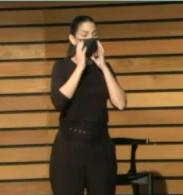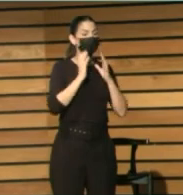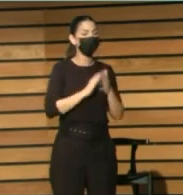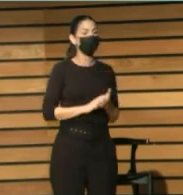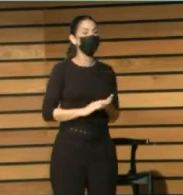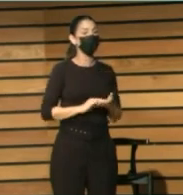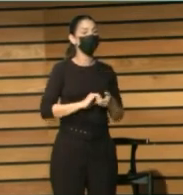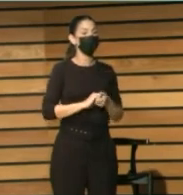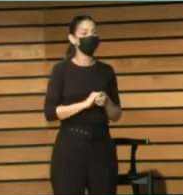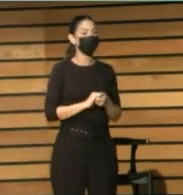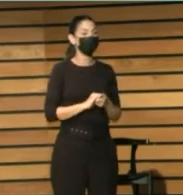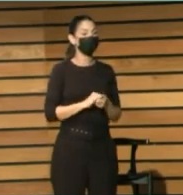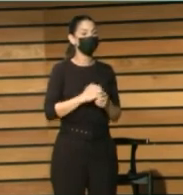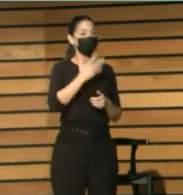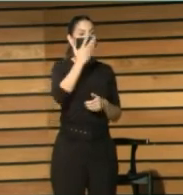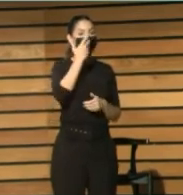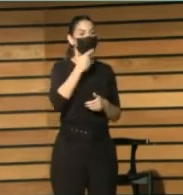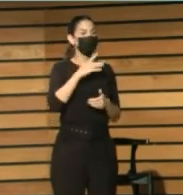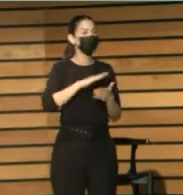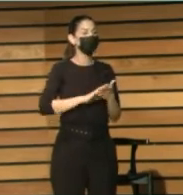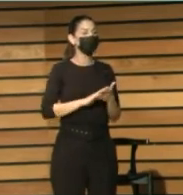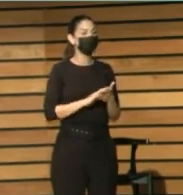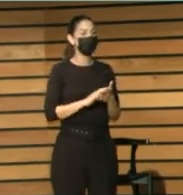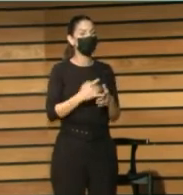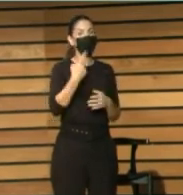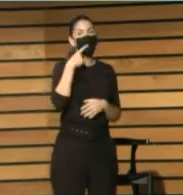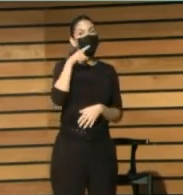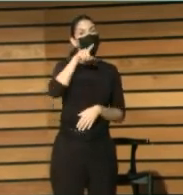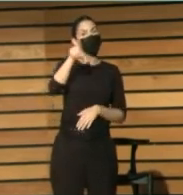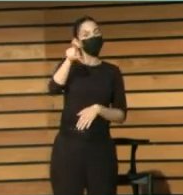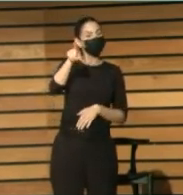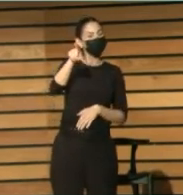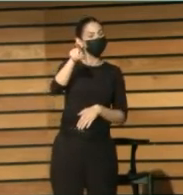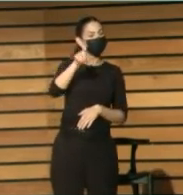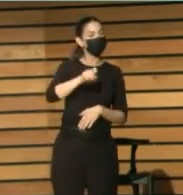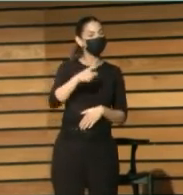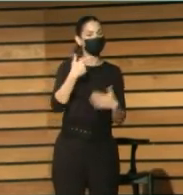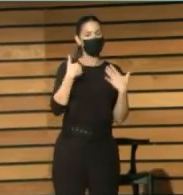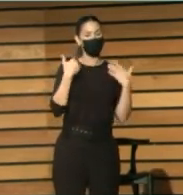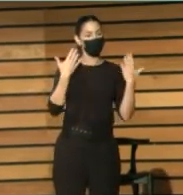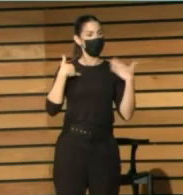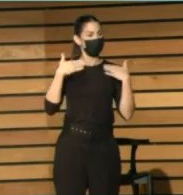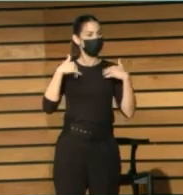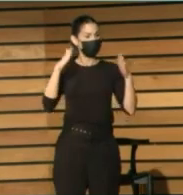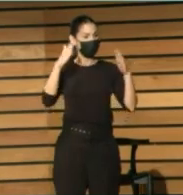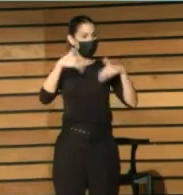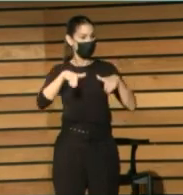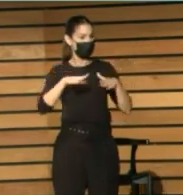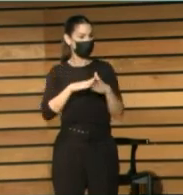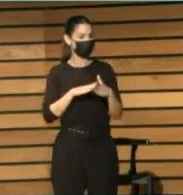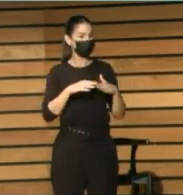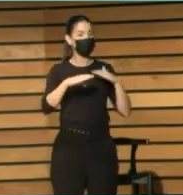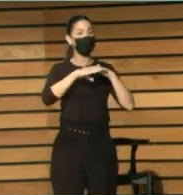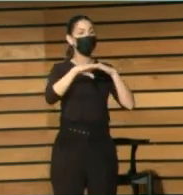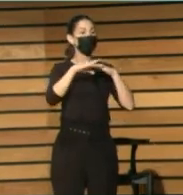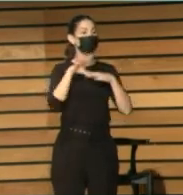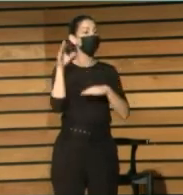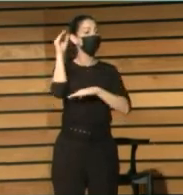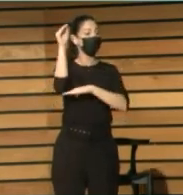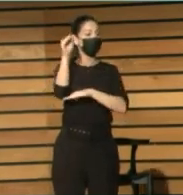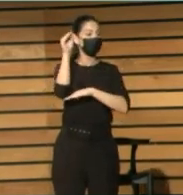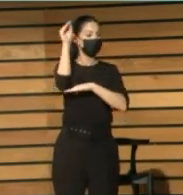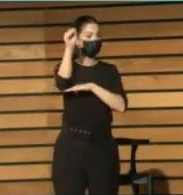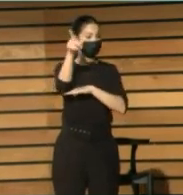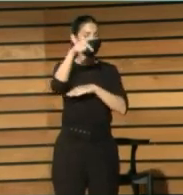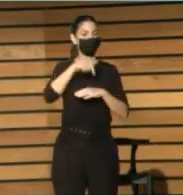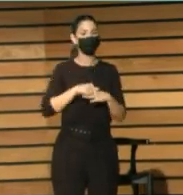que yo acababa de conocer de pie, señalándome con el dedo, desnudo sobre una azotea de Fuerteventura. Nunca